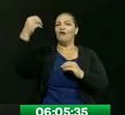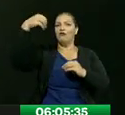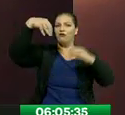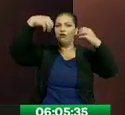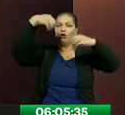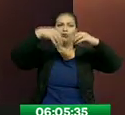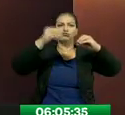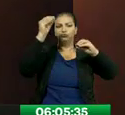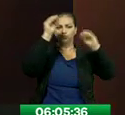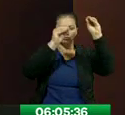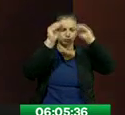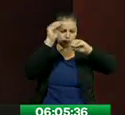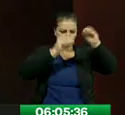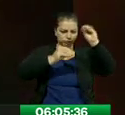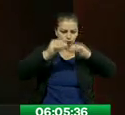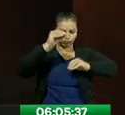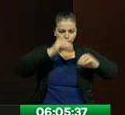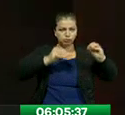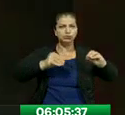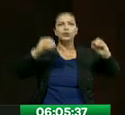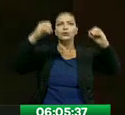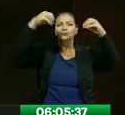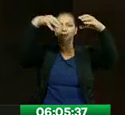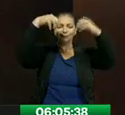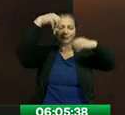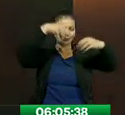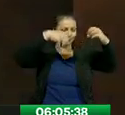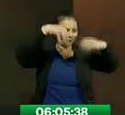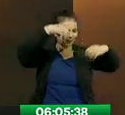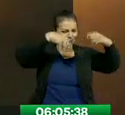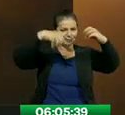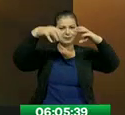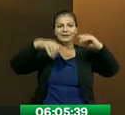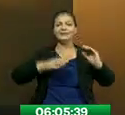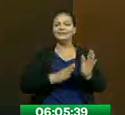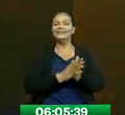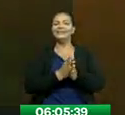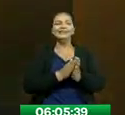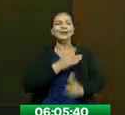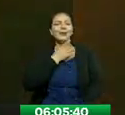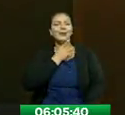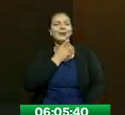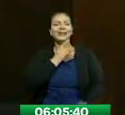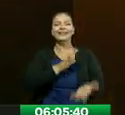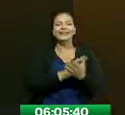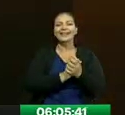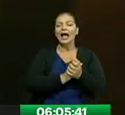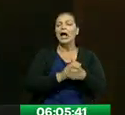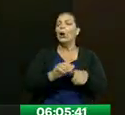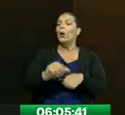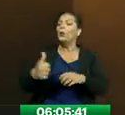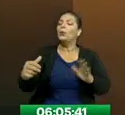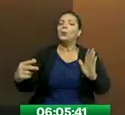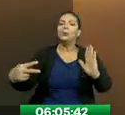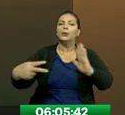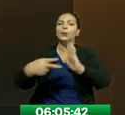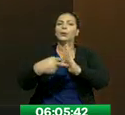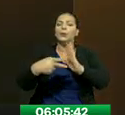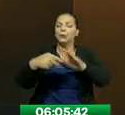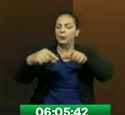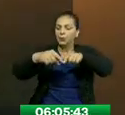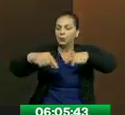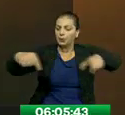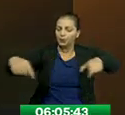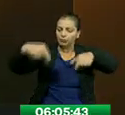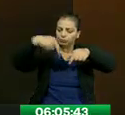extensiones. Extensiones. Esas extensiones que son de muy mala calidad, a veces por ahorrarnos, hay una que vale $1.50 y hay otra que